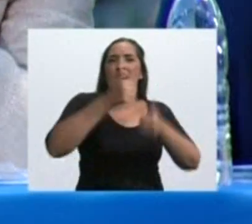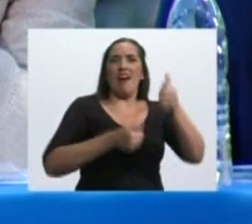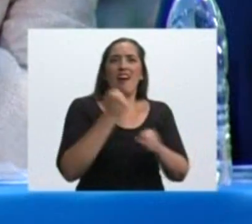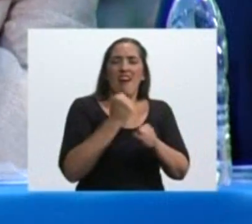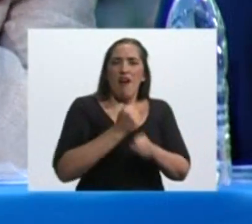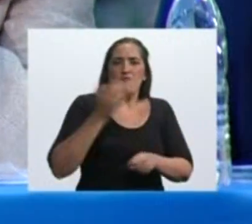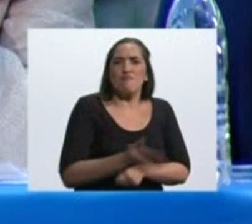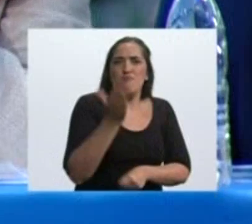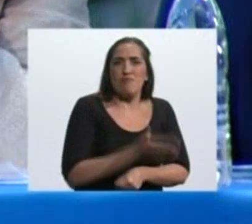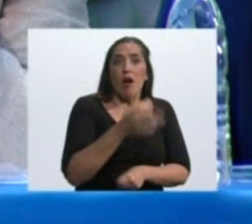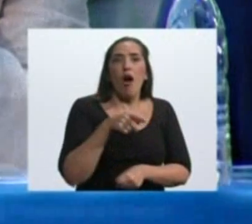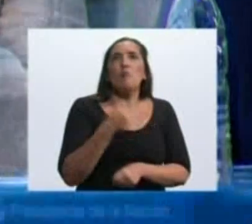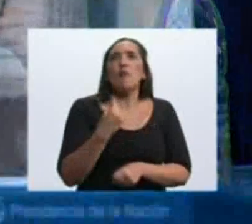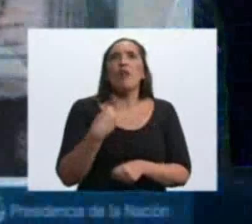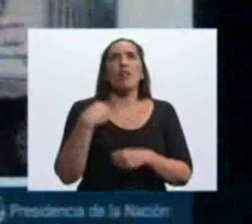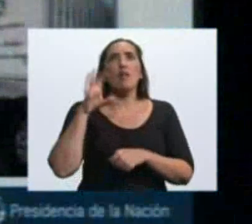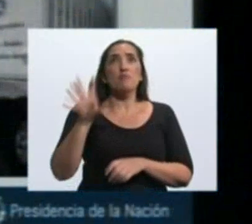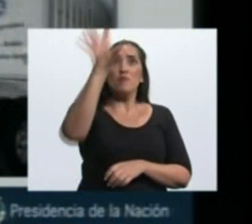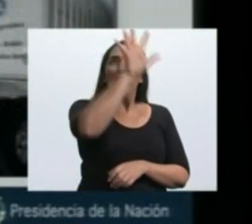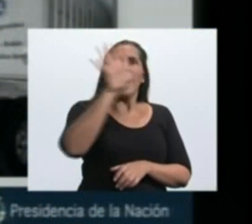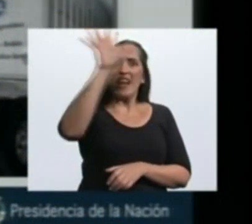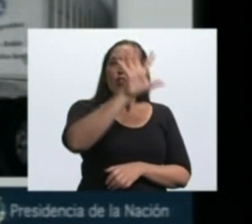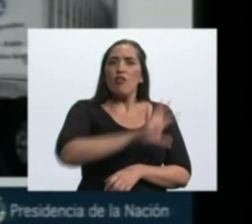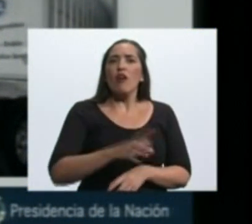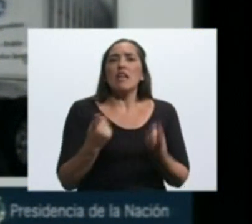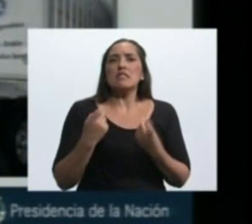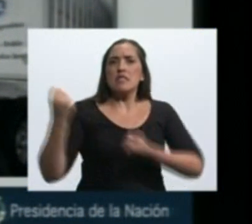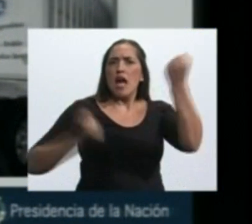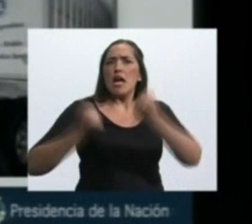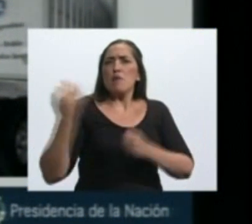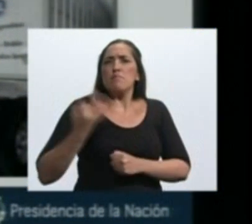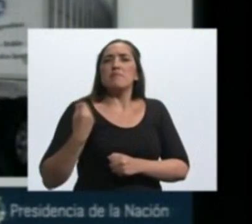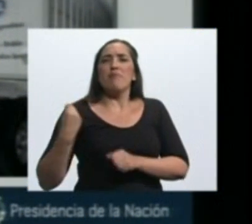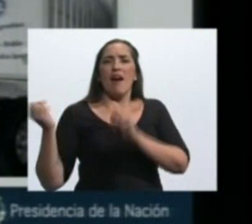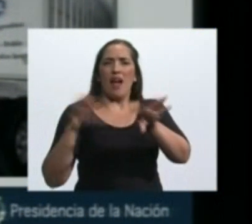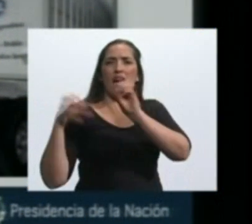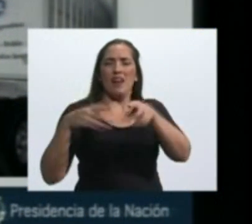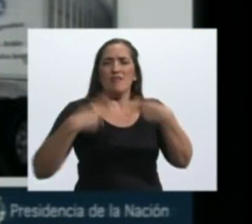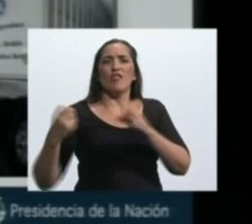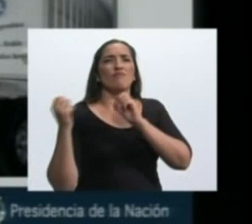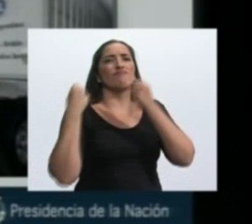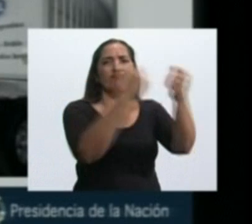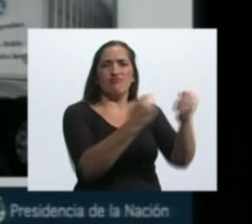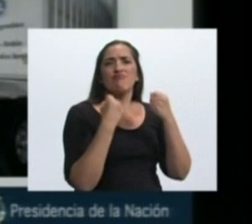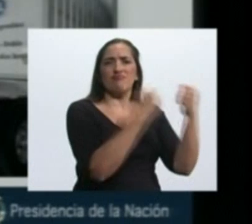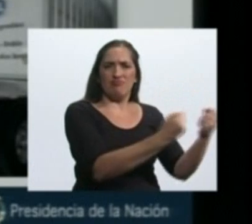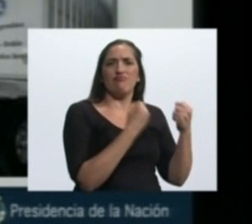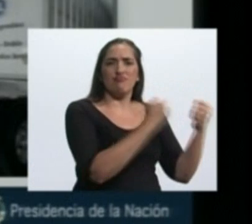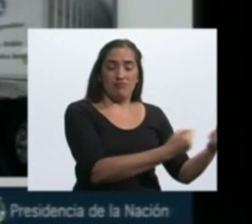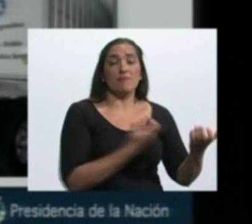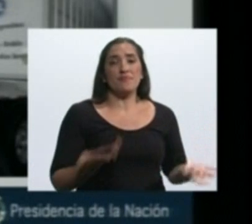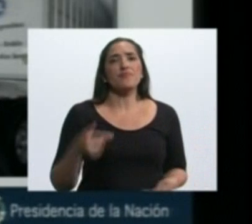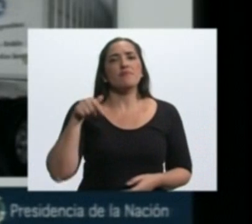que tienen que transportar la carga. Y ya empezamos con esto de los bitrenes y vamos también a finalizar con